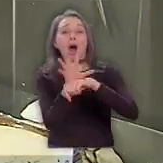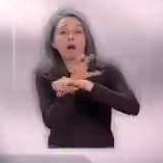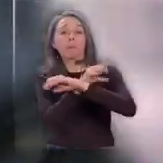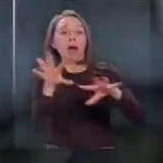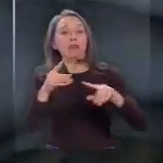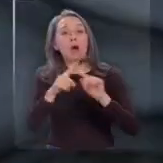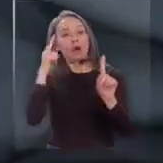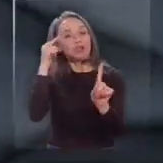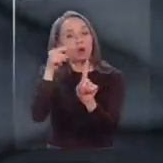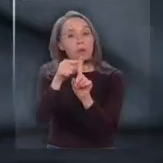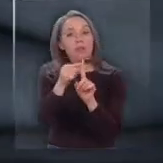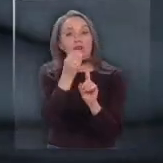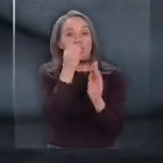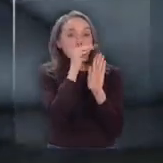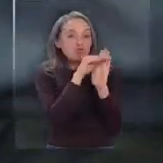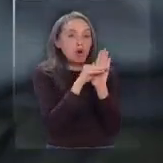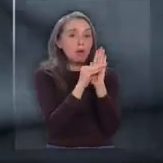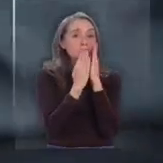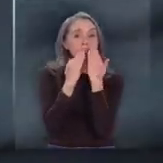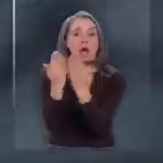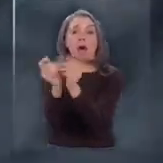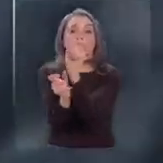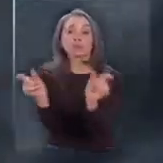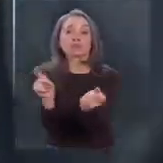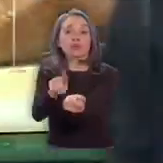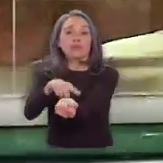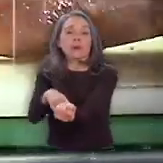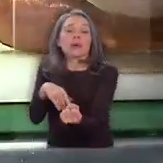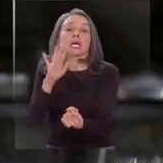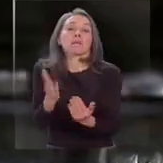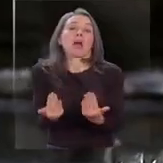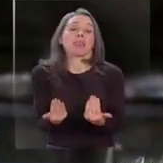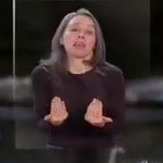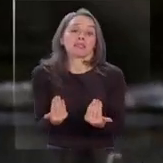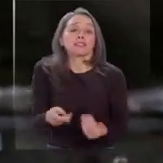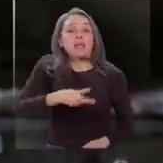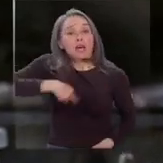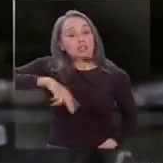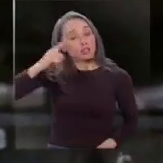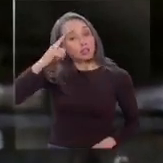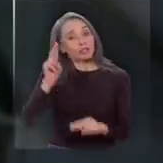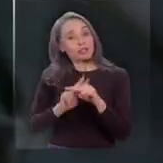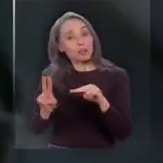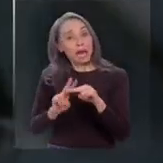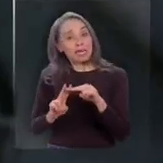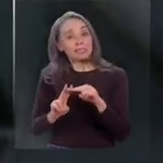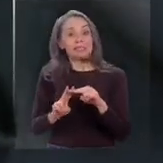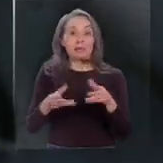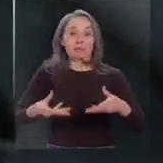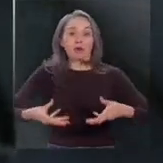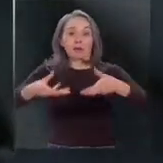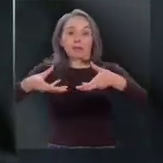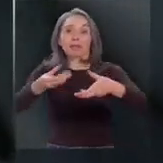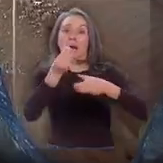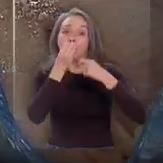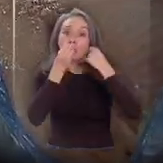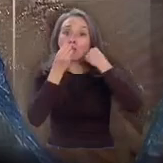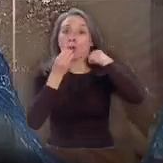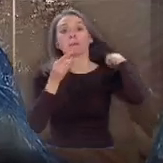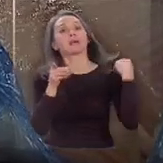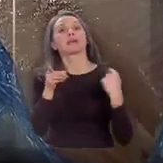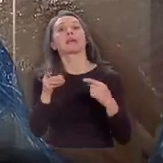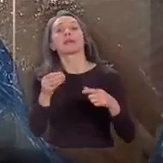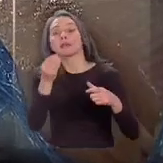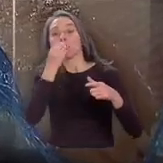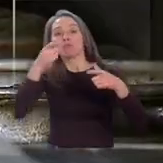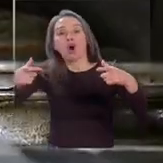otro: llegar con sus menús a los hogares que más lo necesitan. Estamos haciendo lo que es entrega a